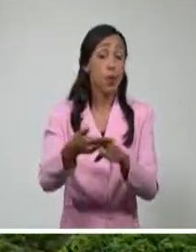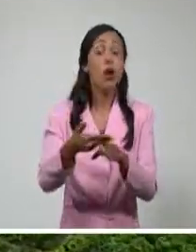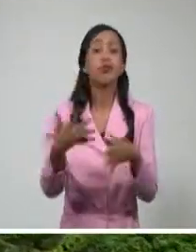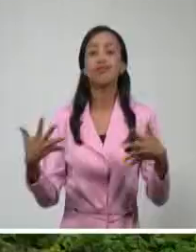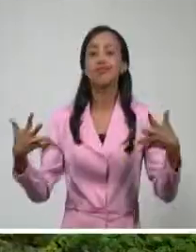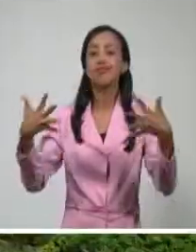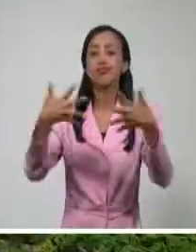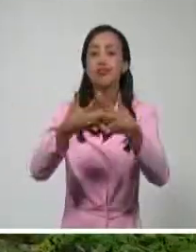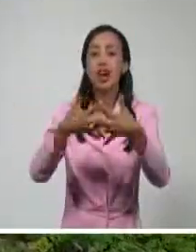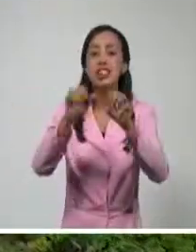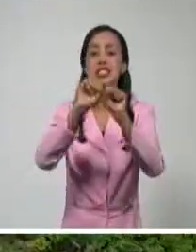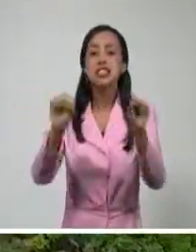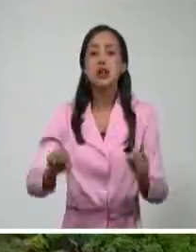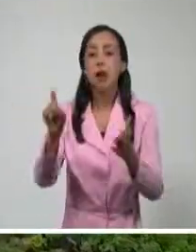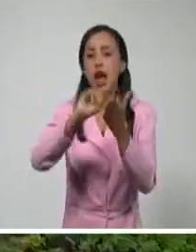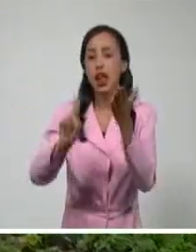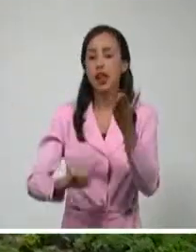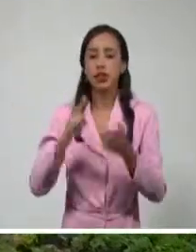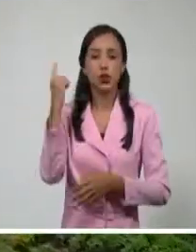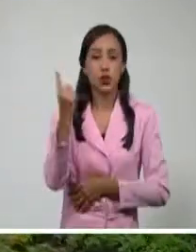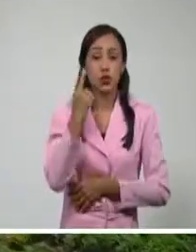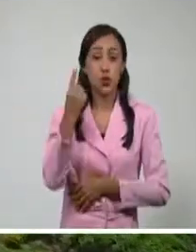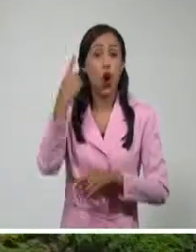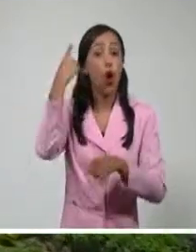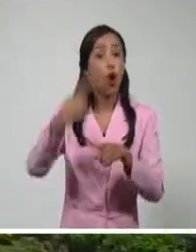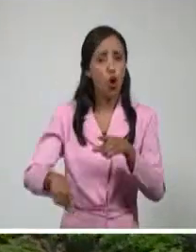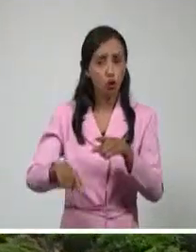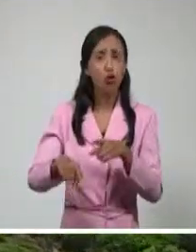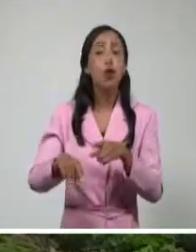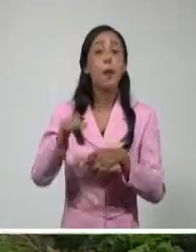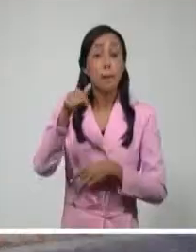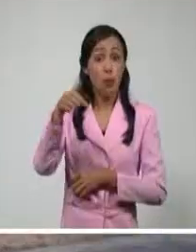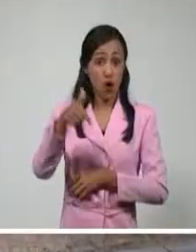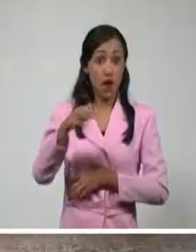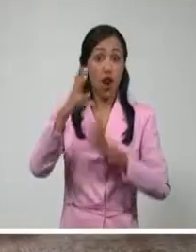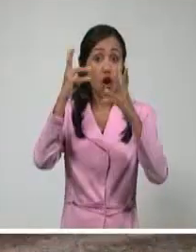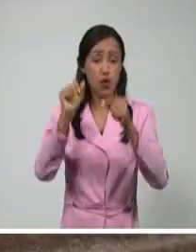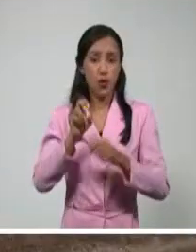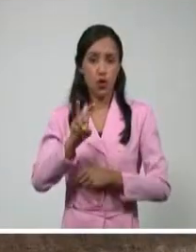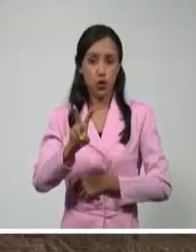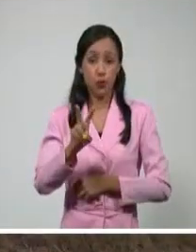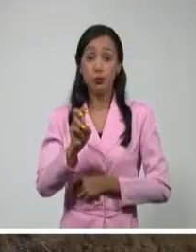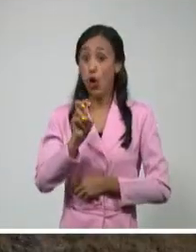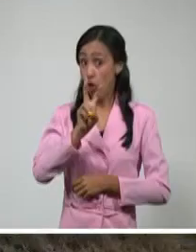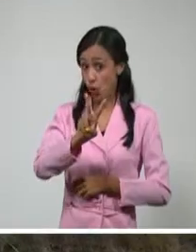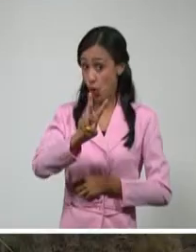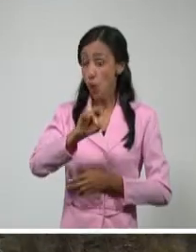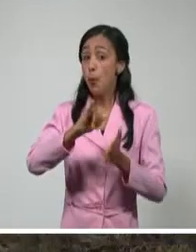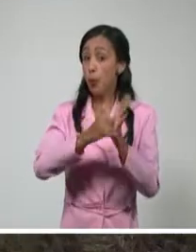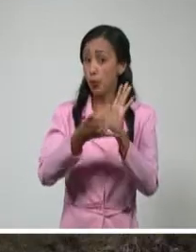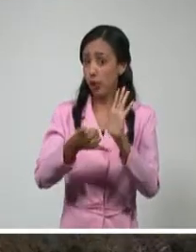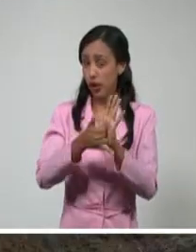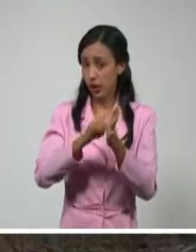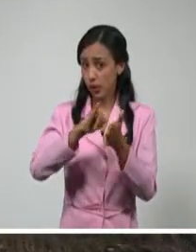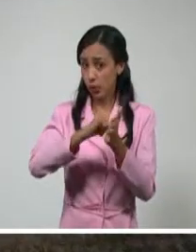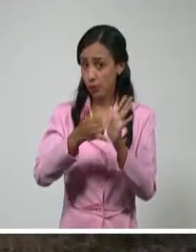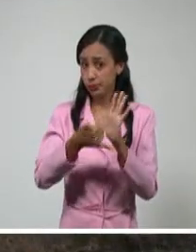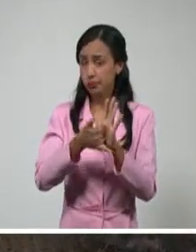nacional elegí vara número 2 ambos proyectos han entregado como promedio de generación